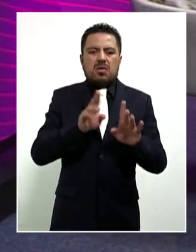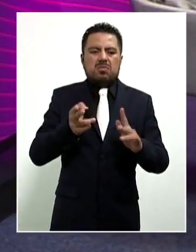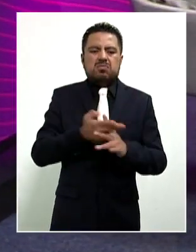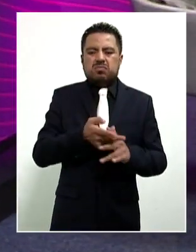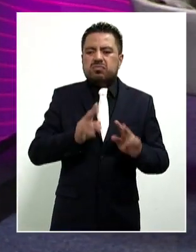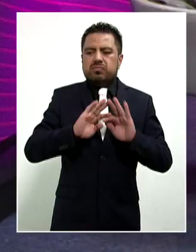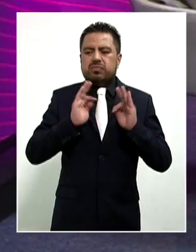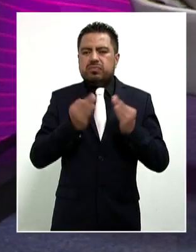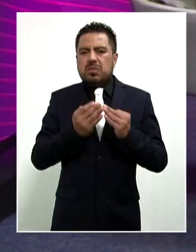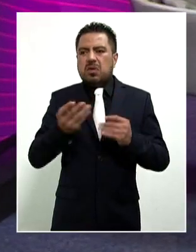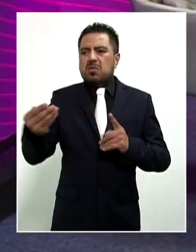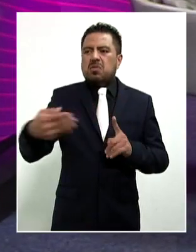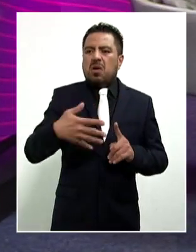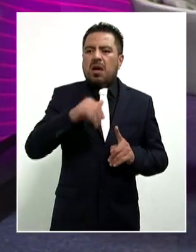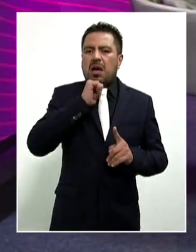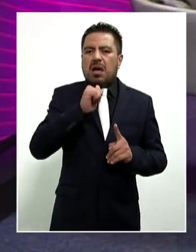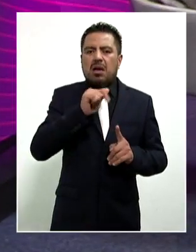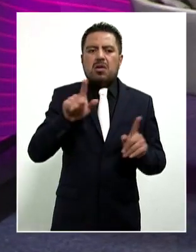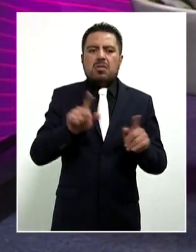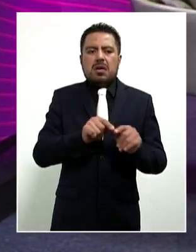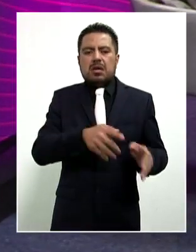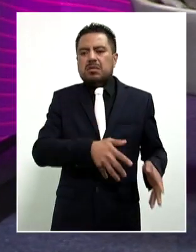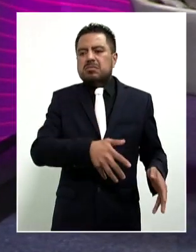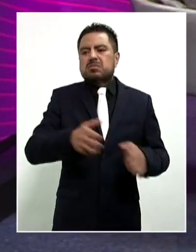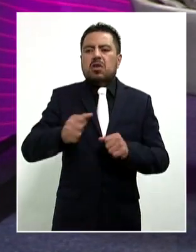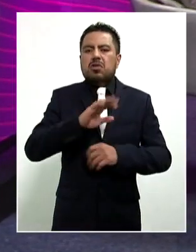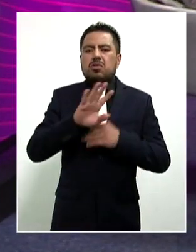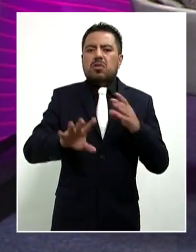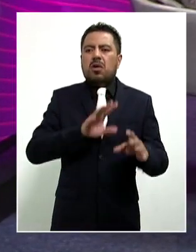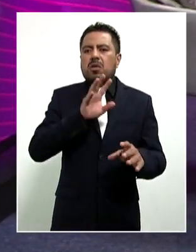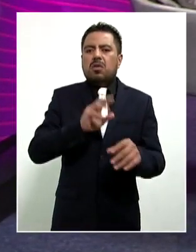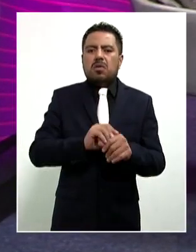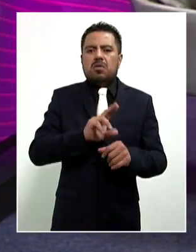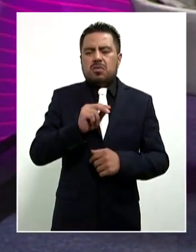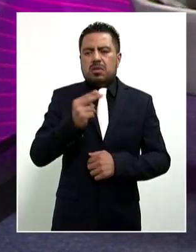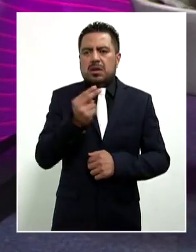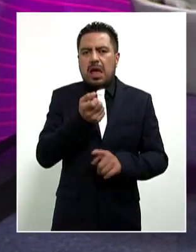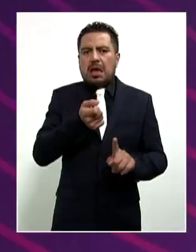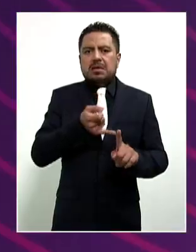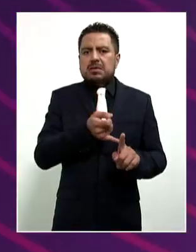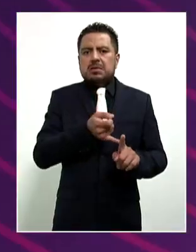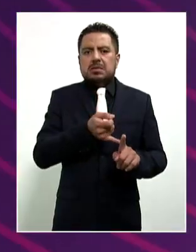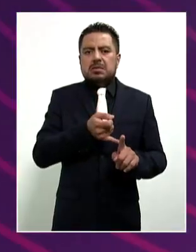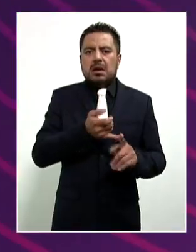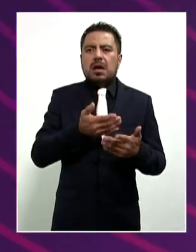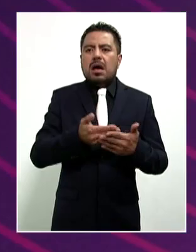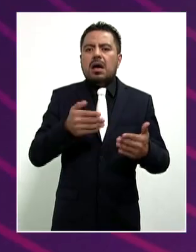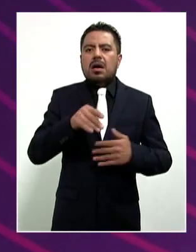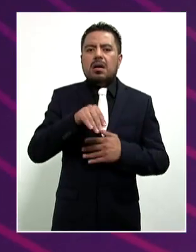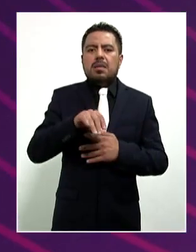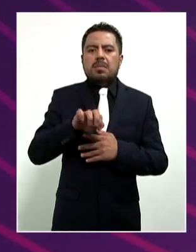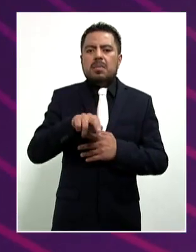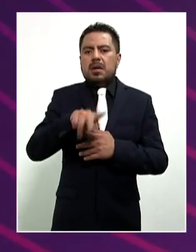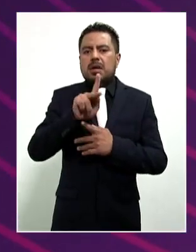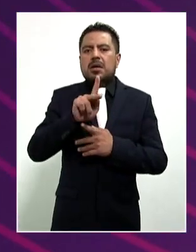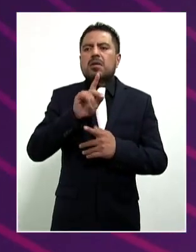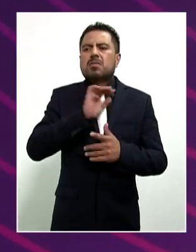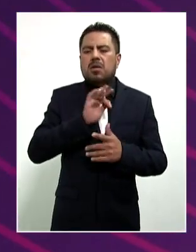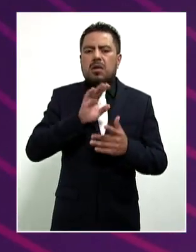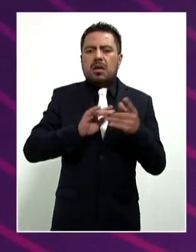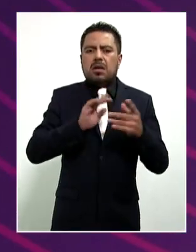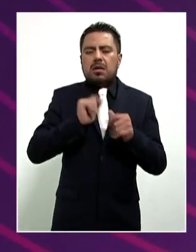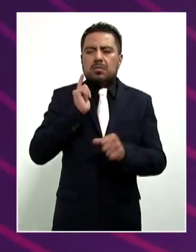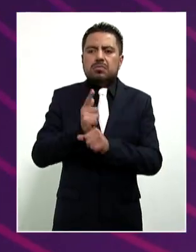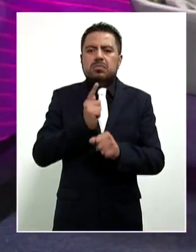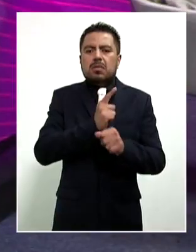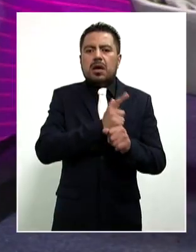delincuentes, que no vienen a aportar nada, que se vienen a quitar todo, cuando no es necesariamente así. Entonces, Marc, podemos empezar a hablar un poco de lo que hemos